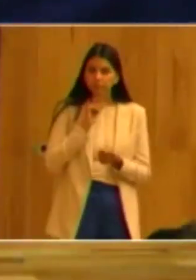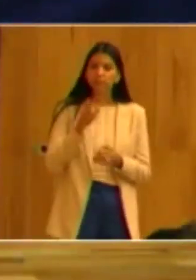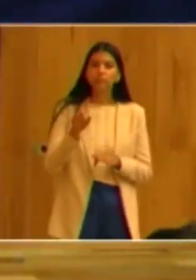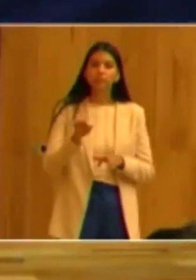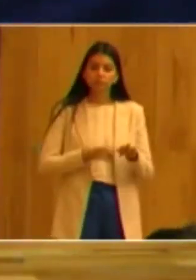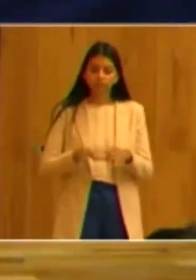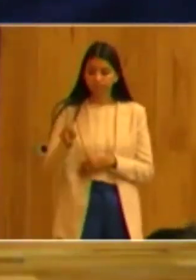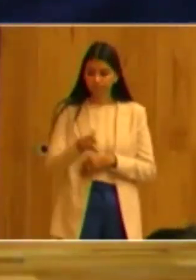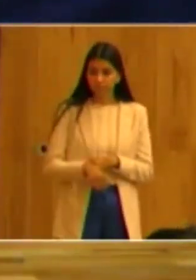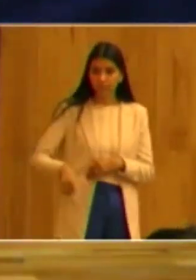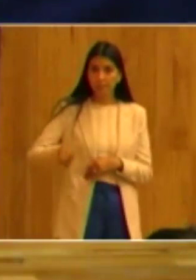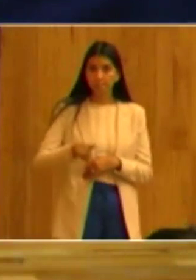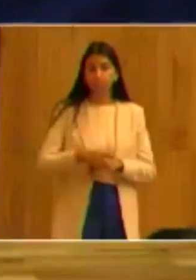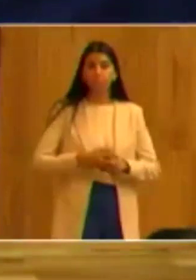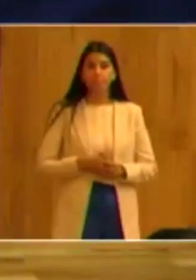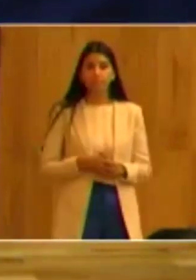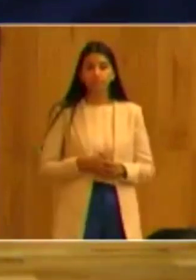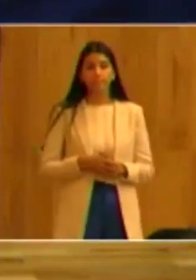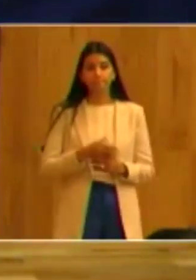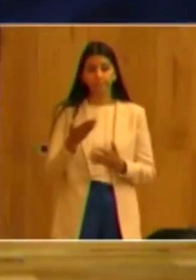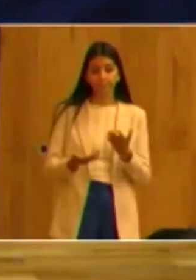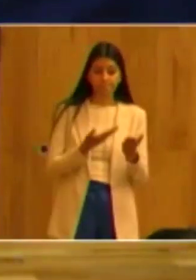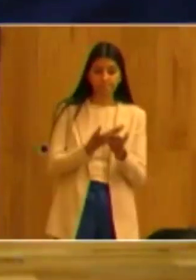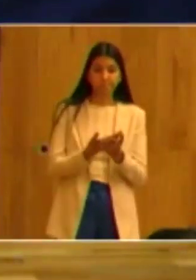ellos. Nos allegan un material probatorio